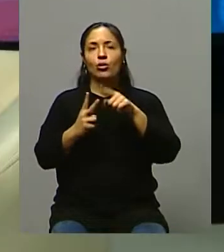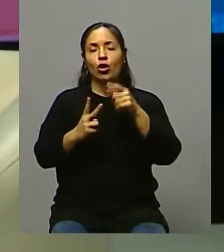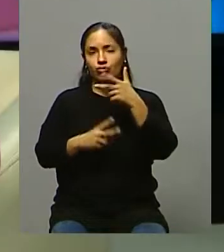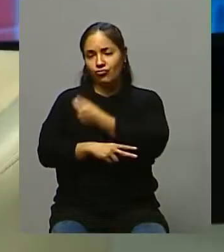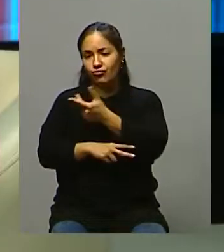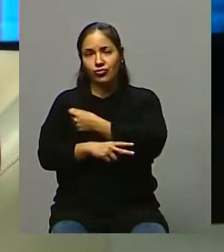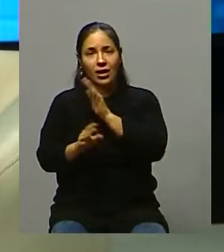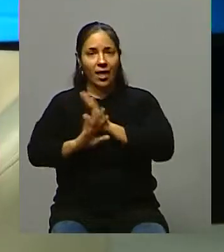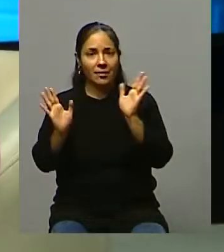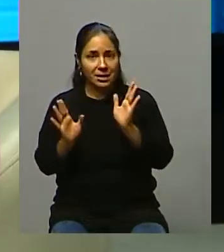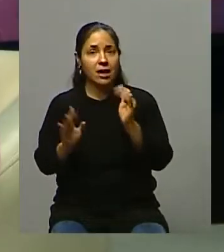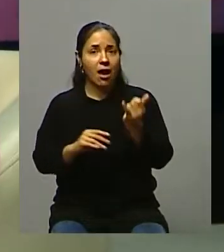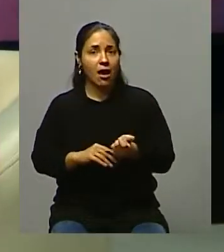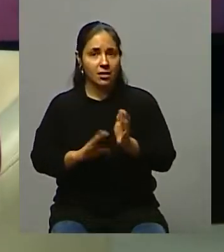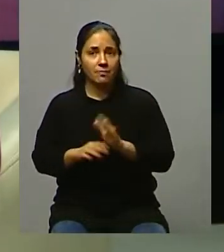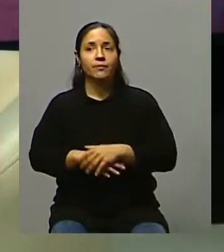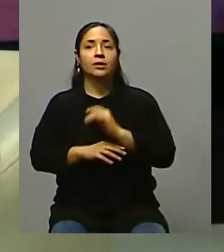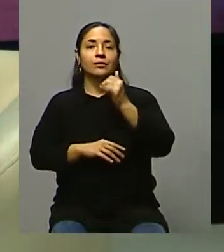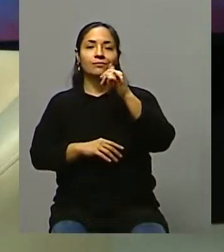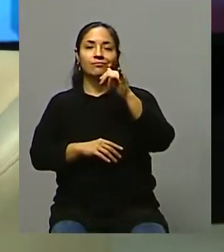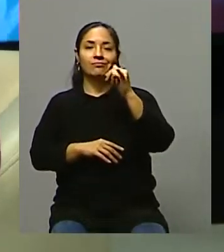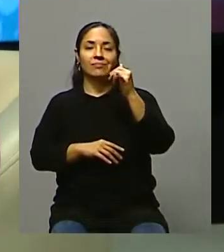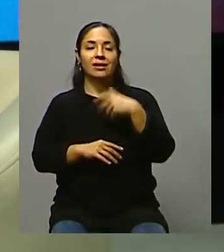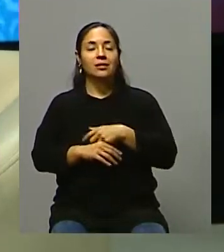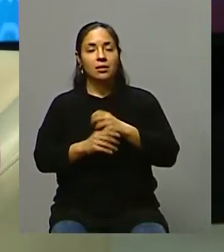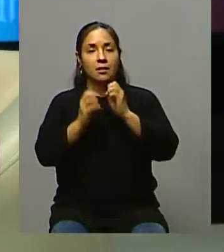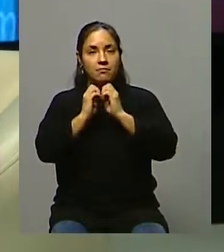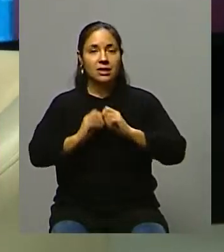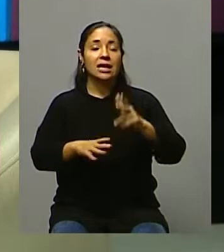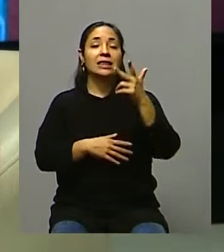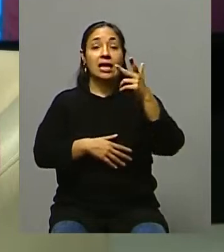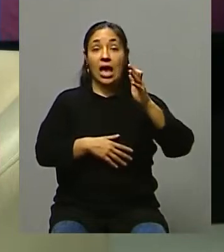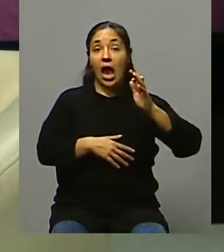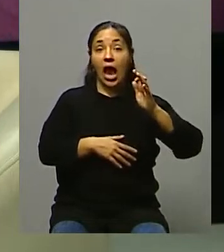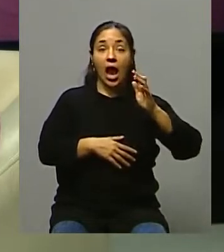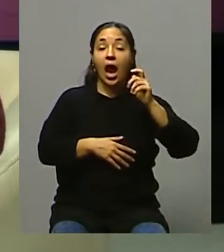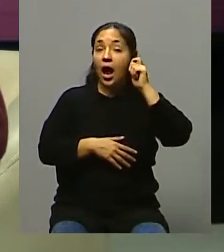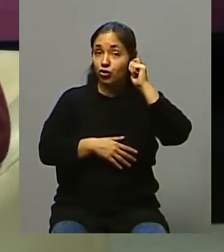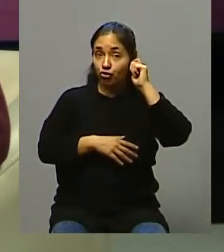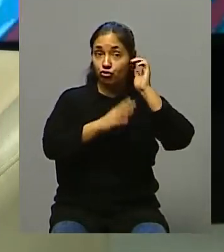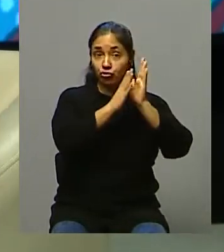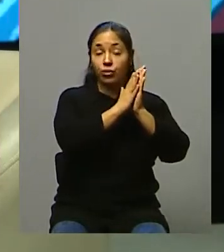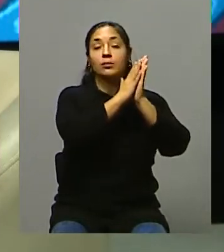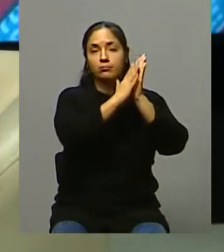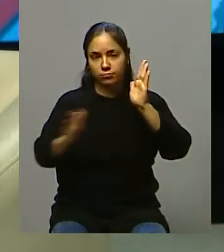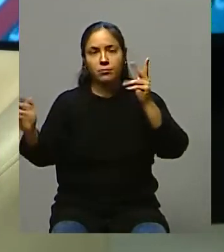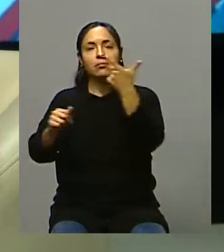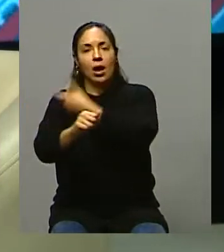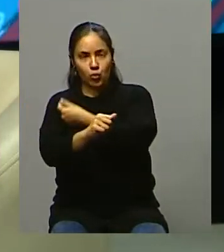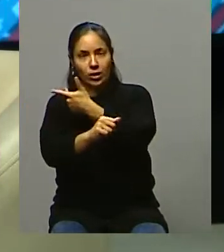sí. A ver, se empezó a vacunar a partir de los 3 años, ¿sí? 3 años en adelante se